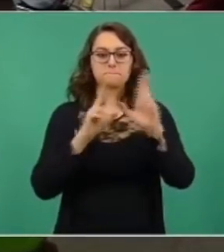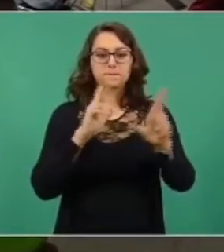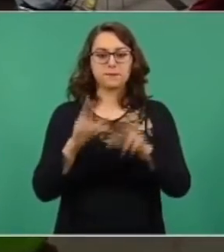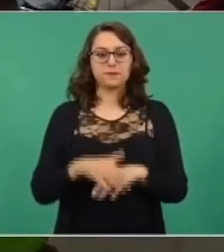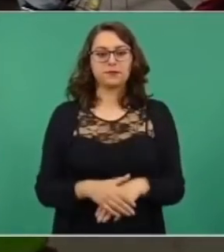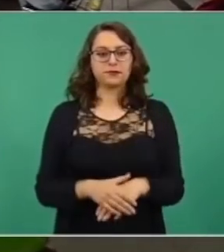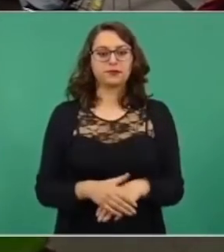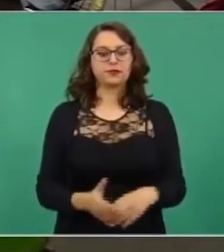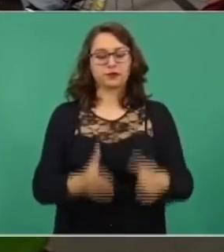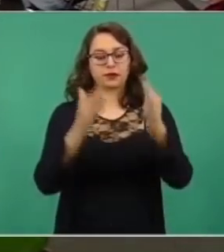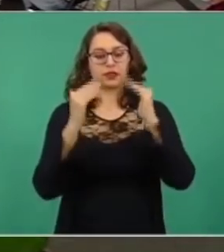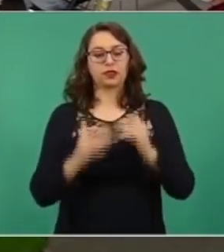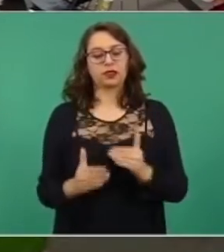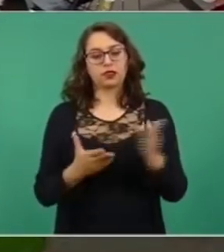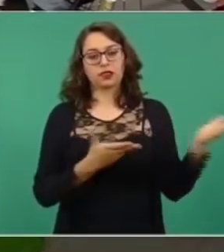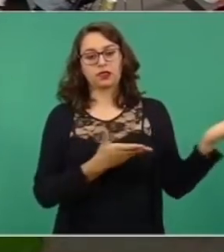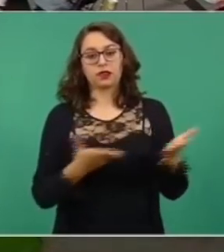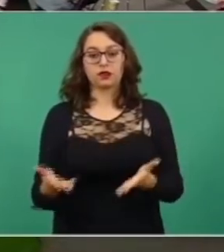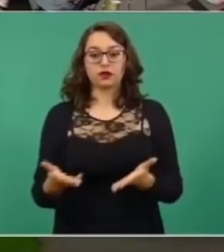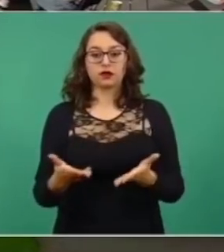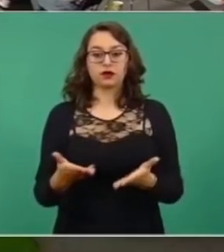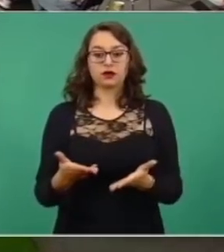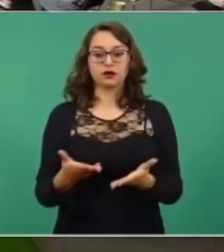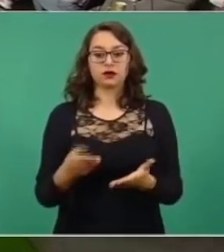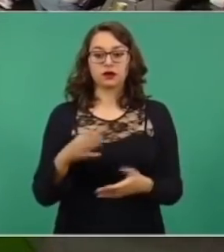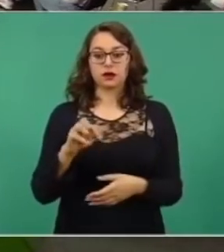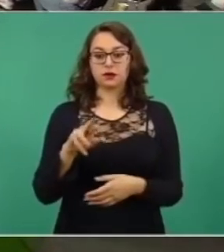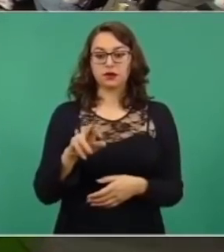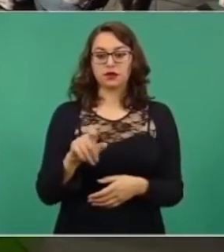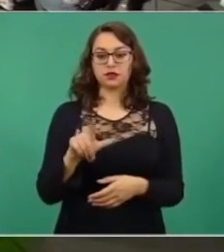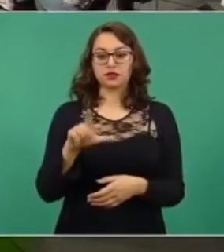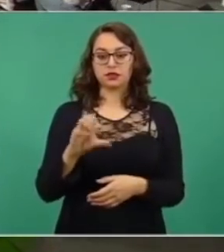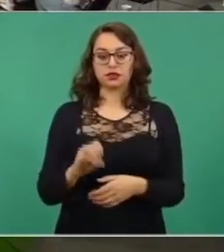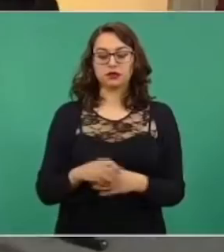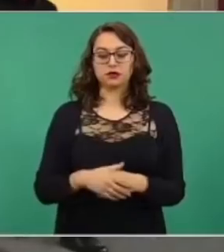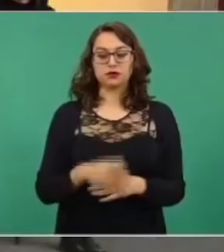Entonces, vamos con Marcelo.